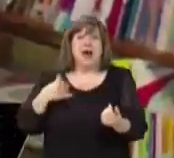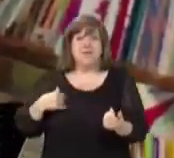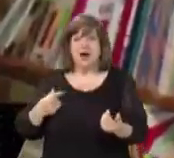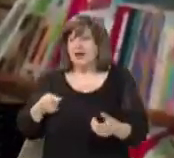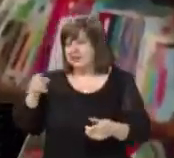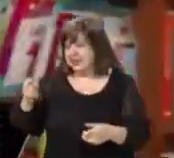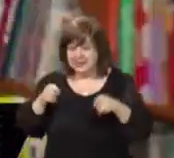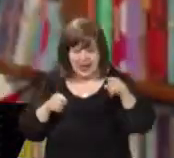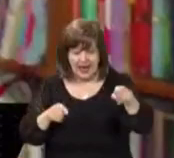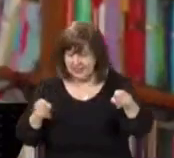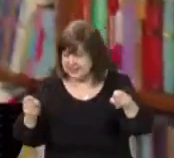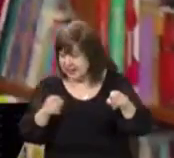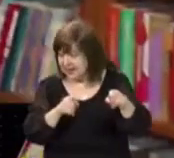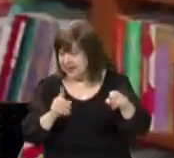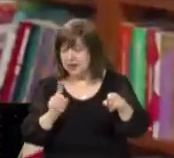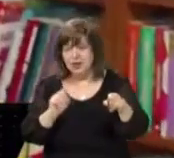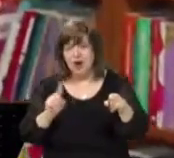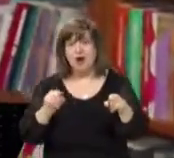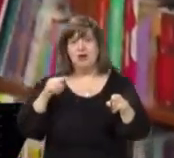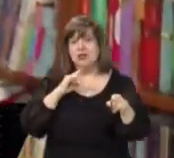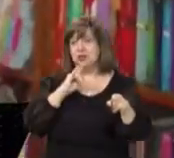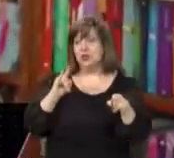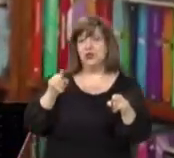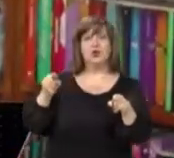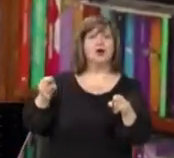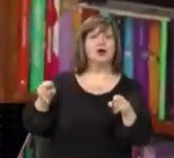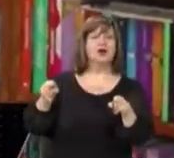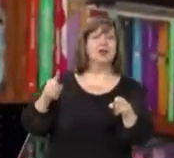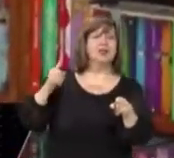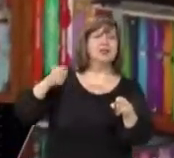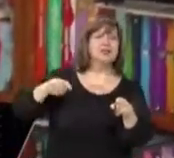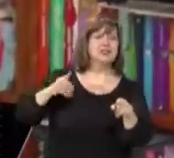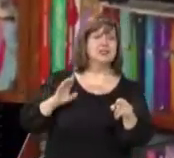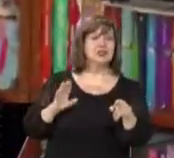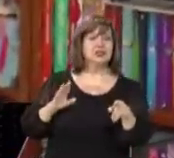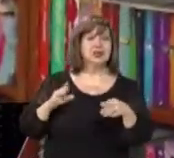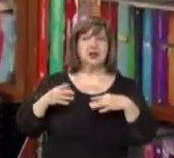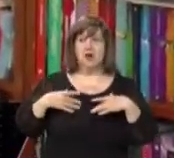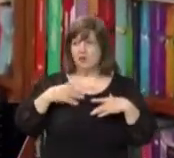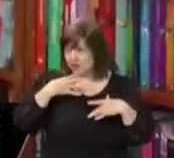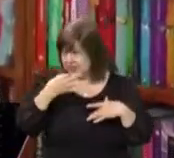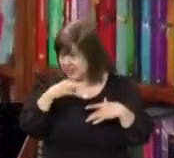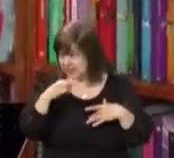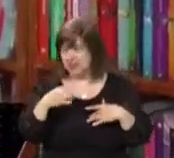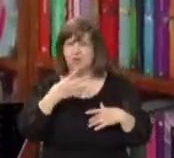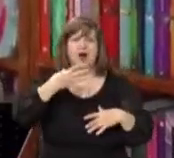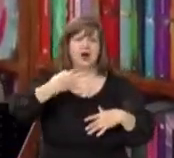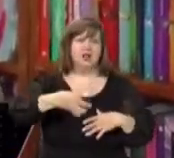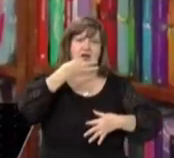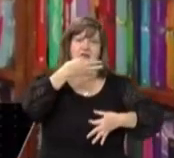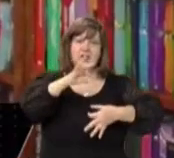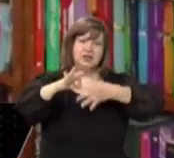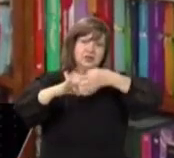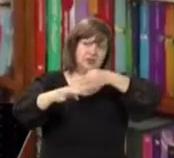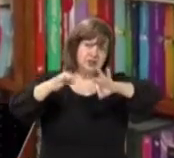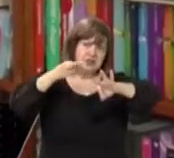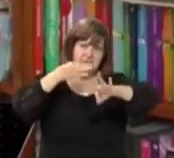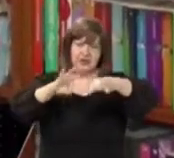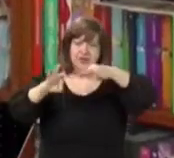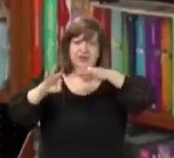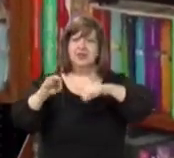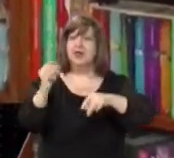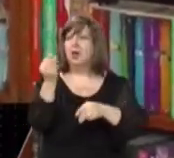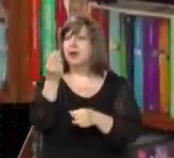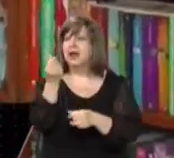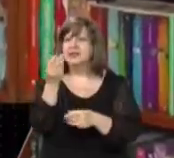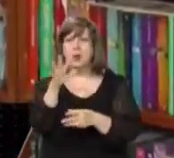sí, ya está, sí. Ya quieren leer lo propio. Bueno, has vendido. Muchísimo, la verdad que, aparte que traemos precios especiales para la feria. Contame